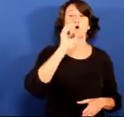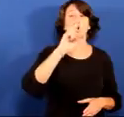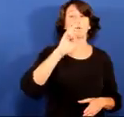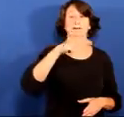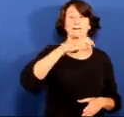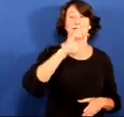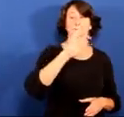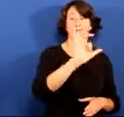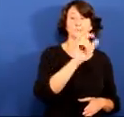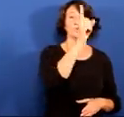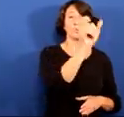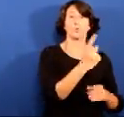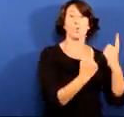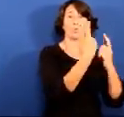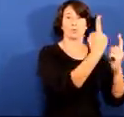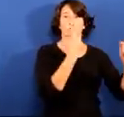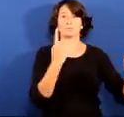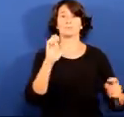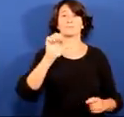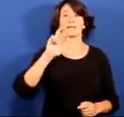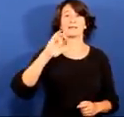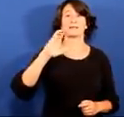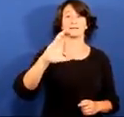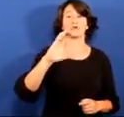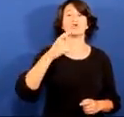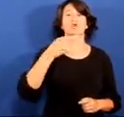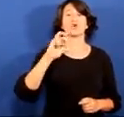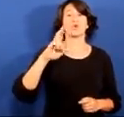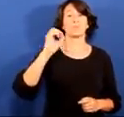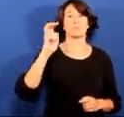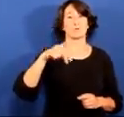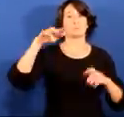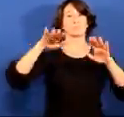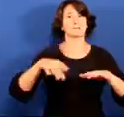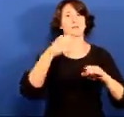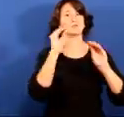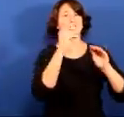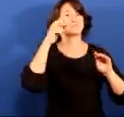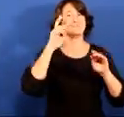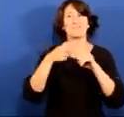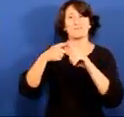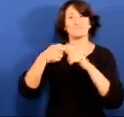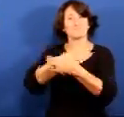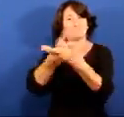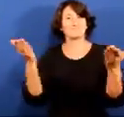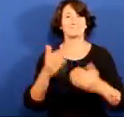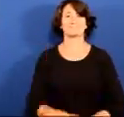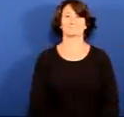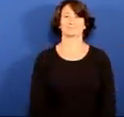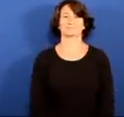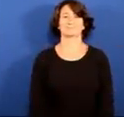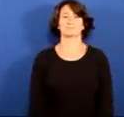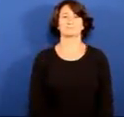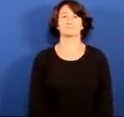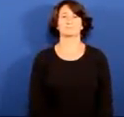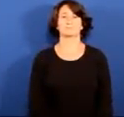categorías divididas por edad y sexo. Los ganadores irán a la final estatal que se celebrará en Barcelona. Además, Eric Gordon, jugador